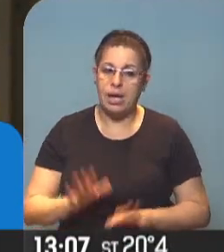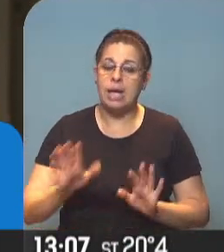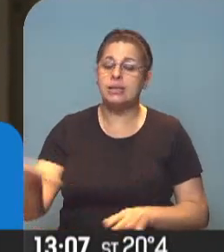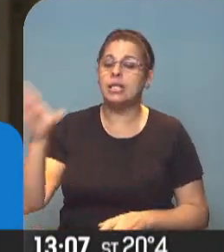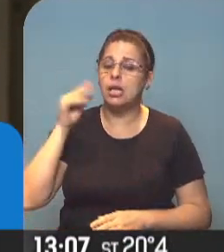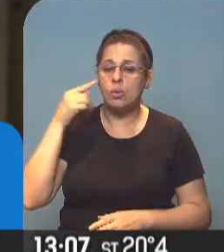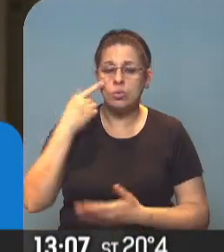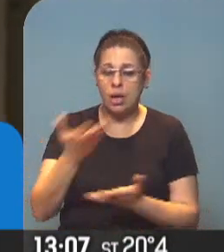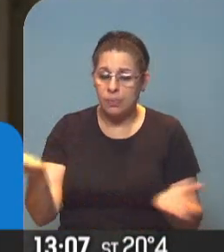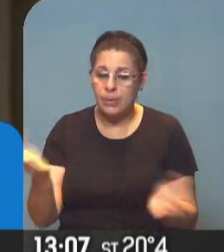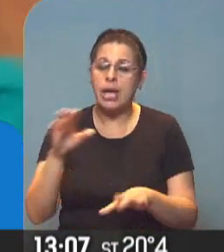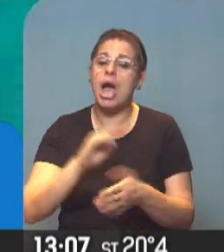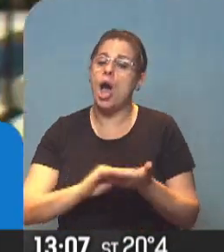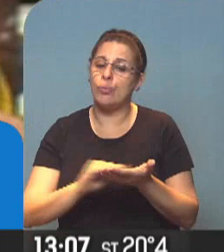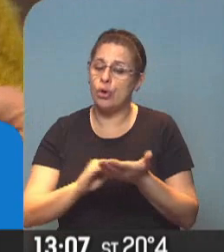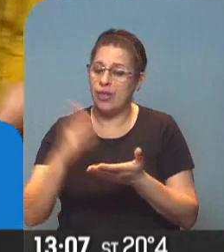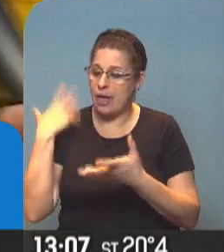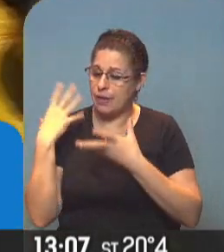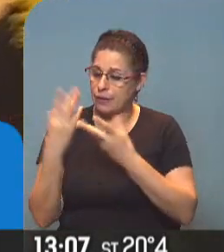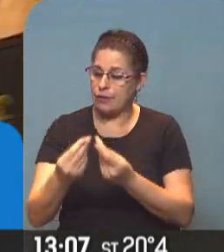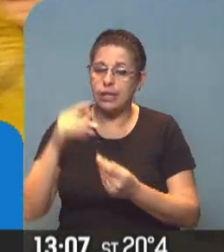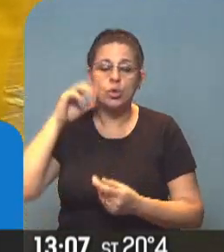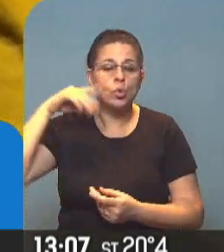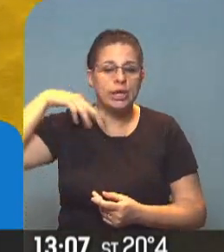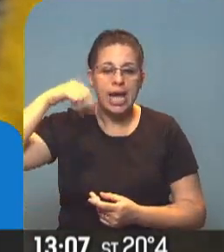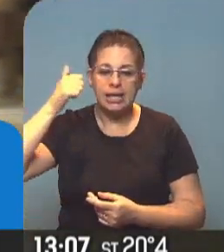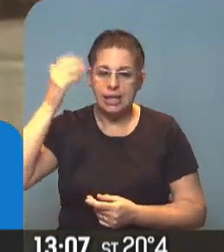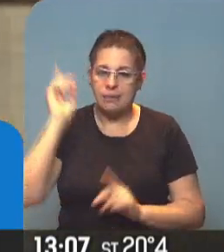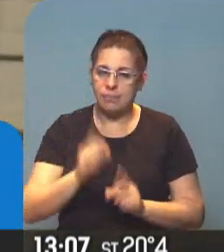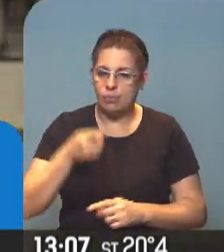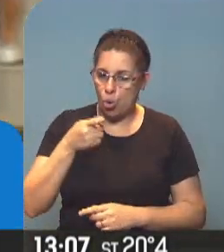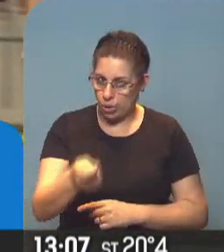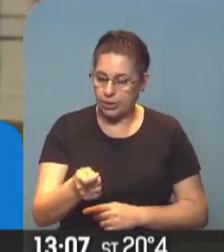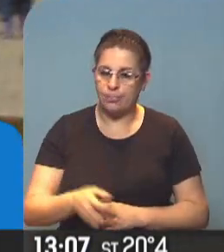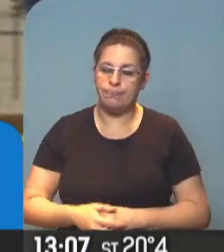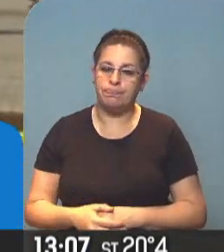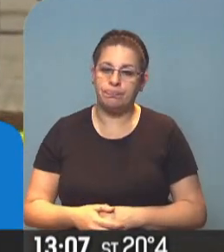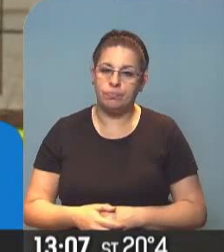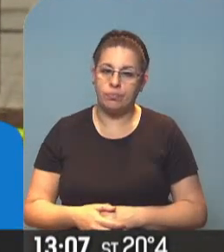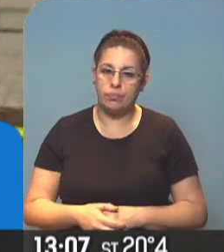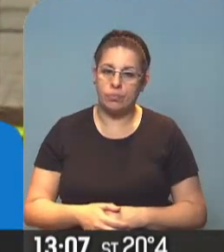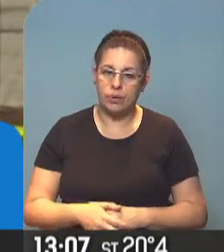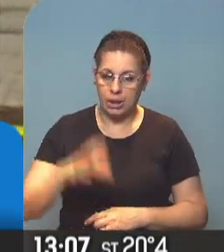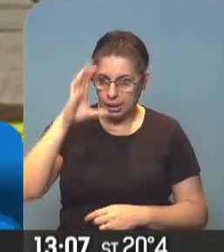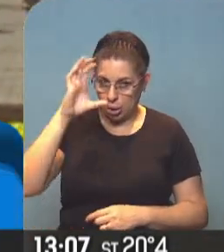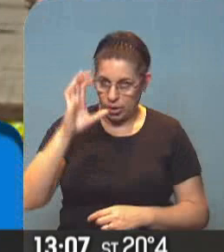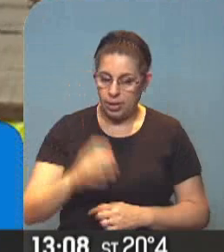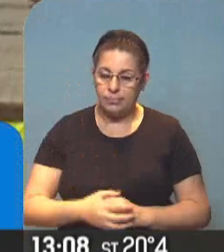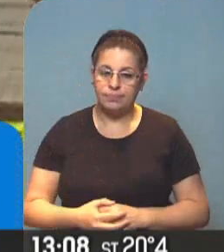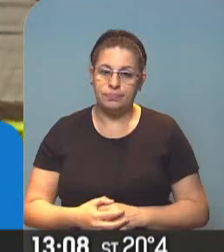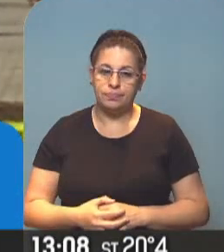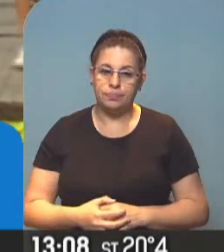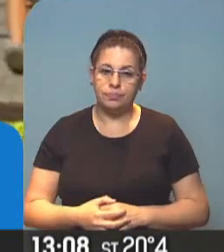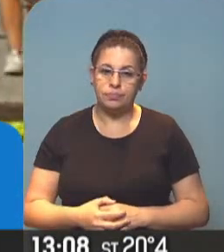la doctora que defendió a giuliana durante este juicio recordemos que